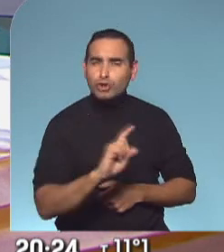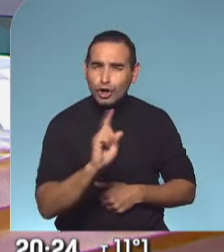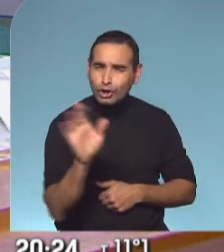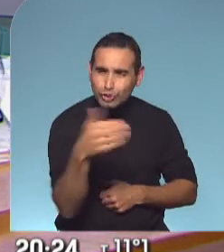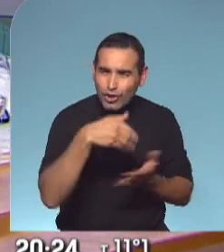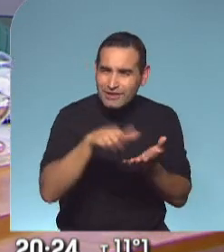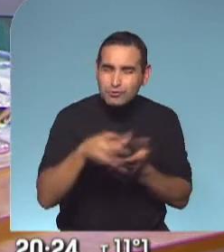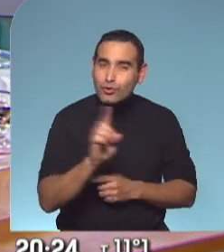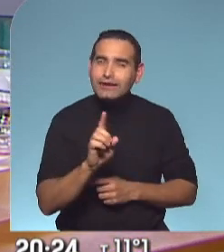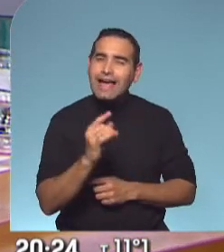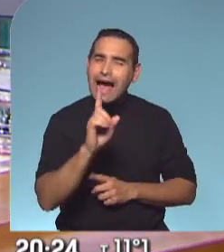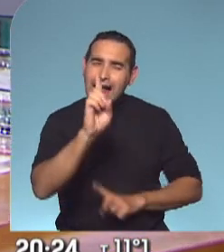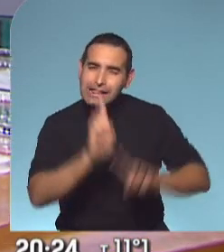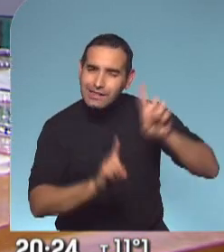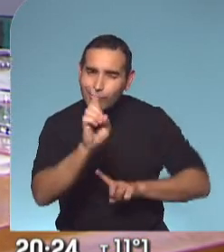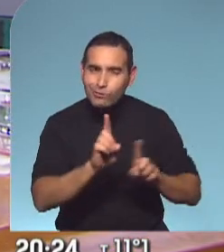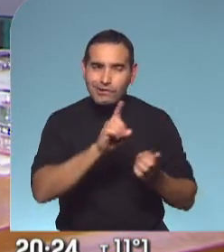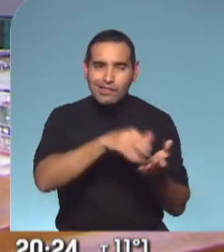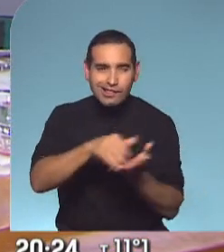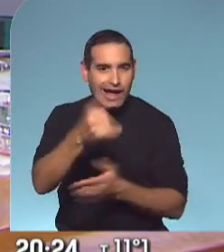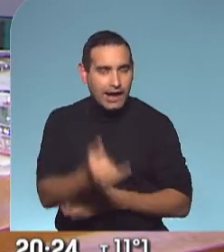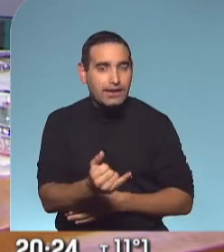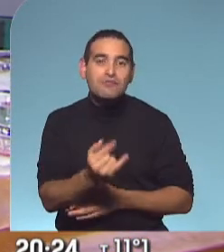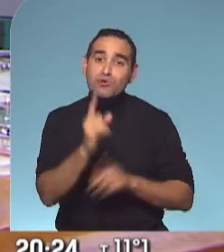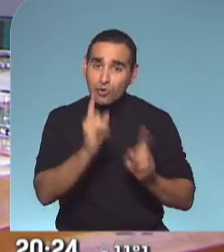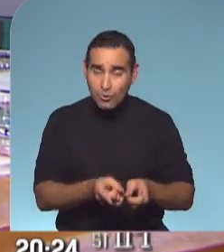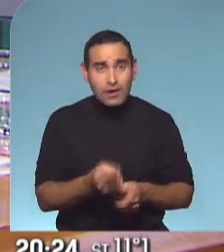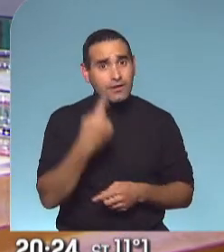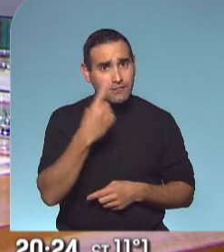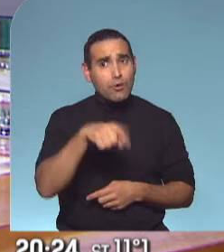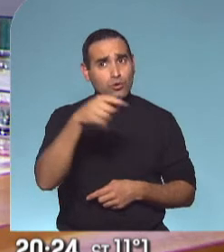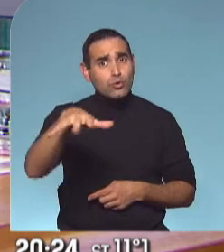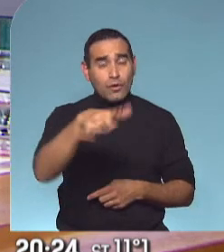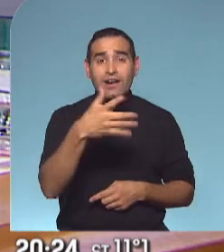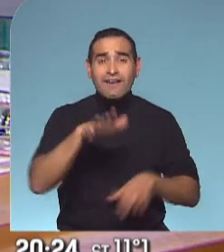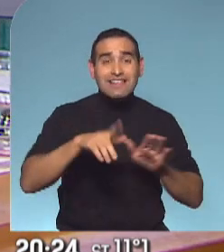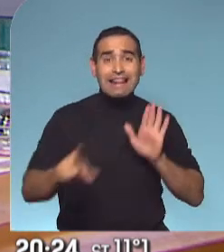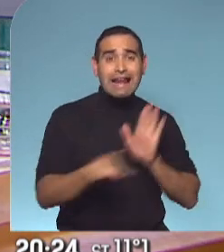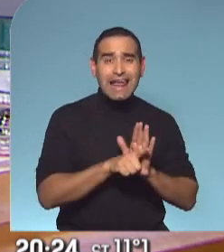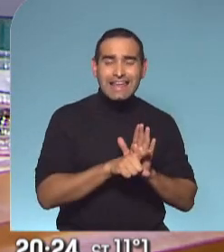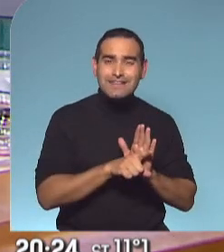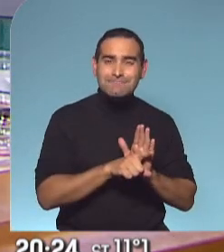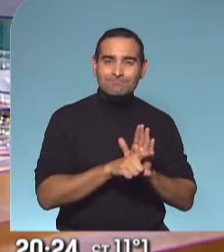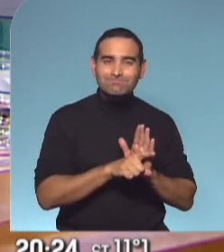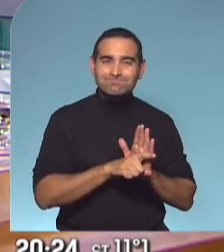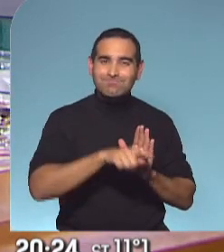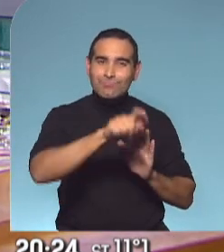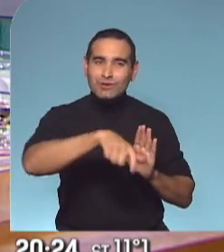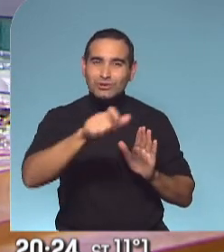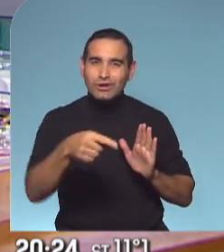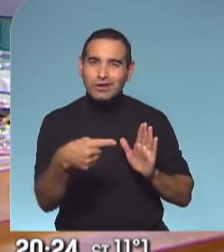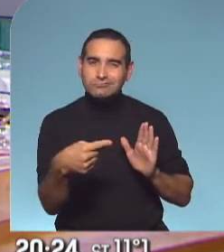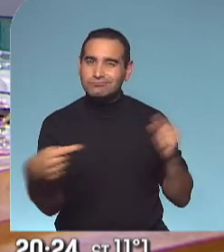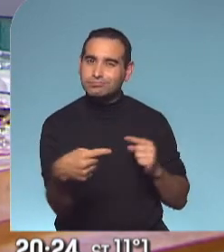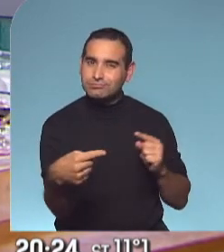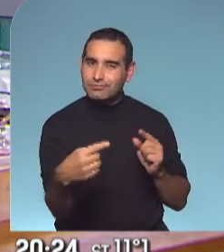son muy puntuales, ¿no? Pero también se da en muchos aspectos que muchas veces la ley no va de la mano de lo que después hacen